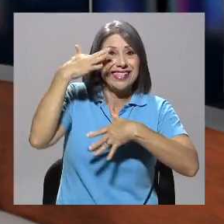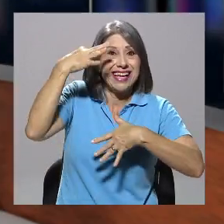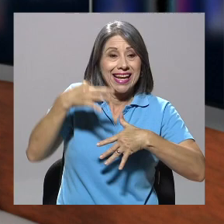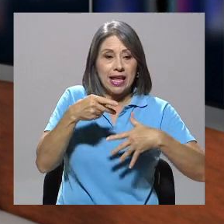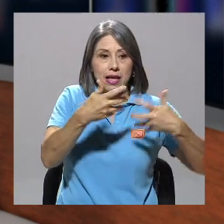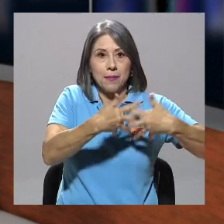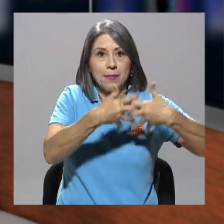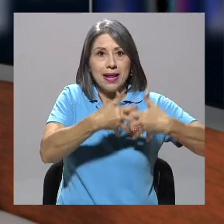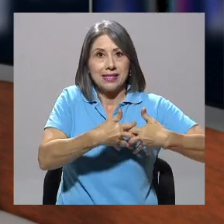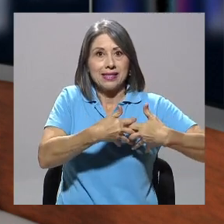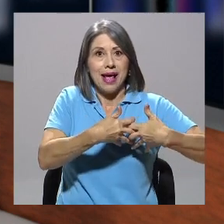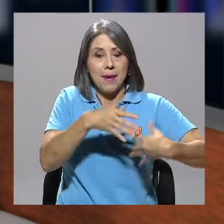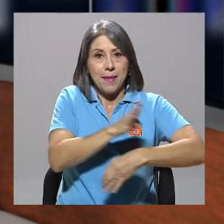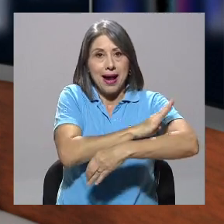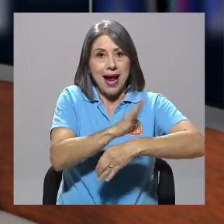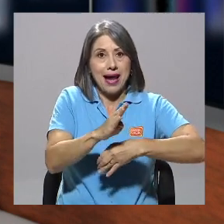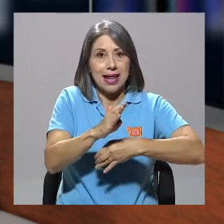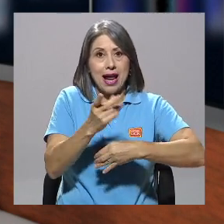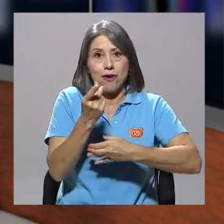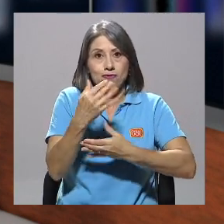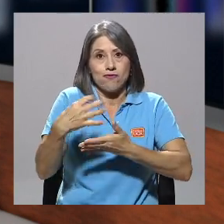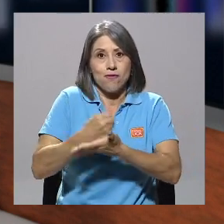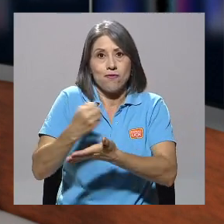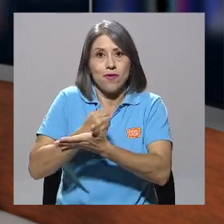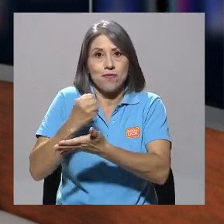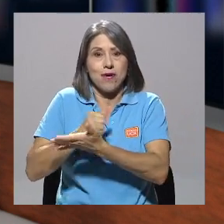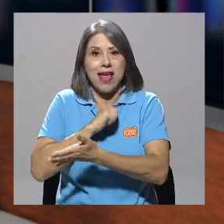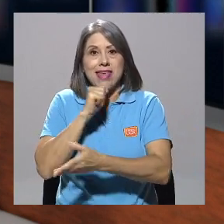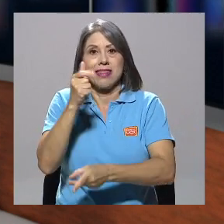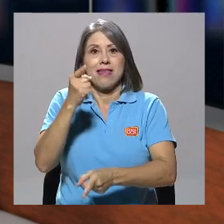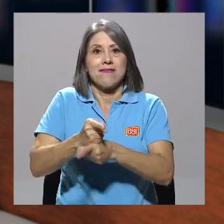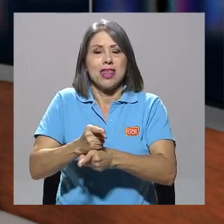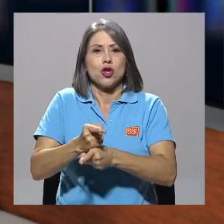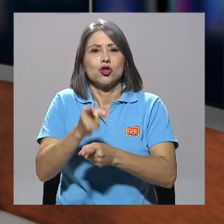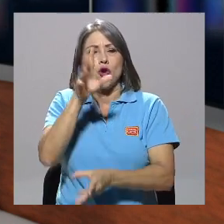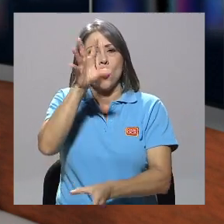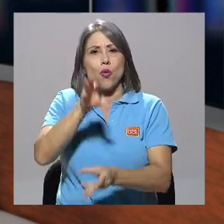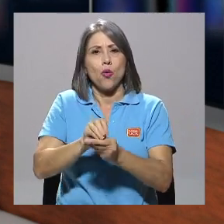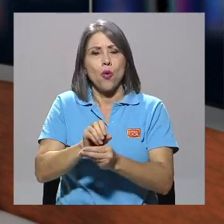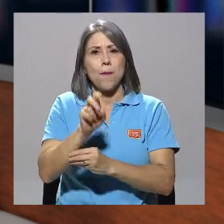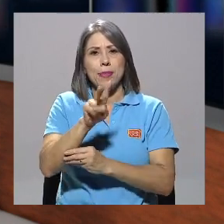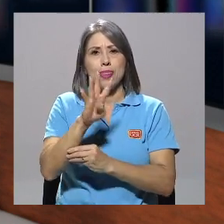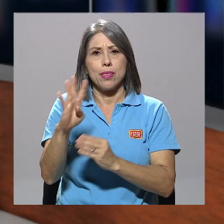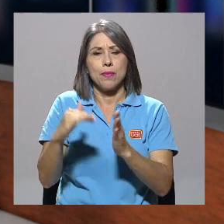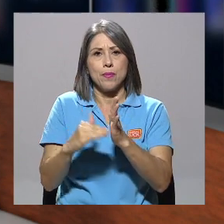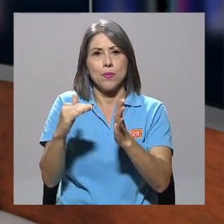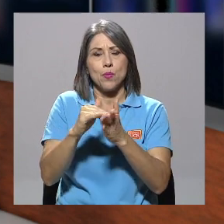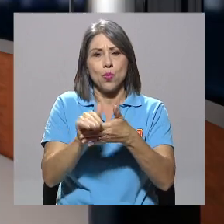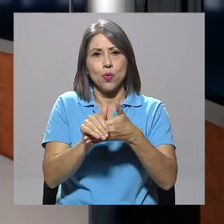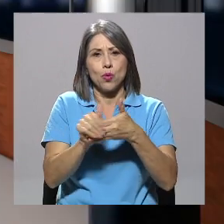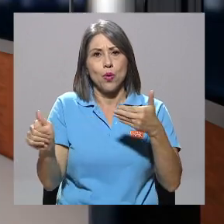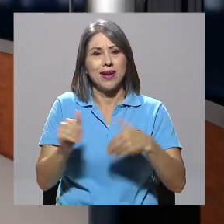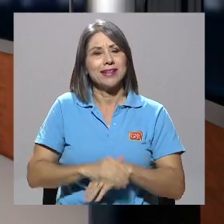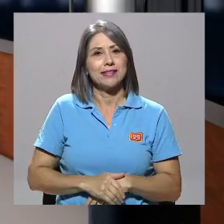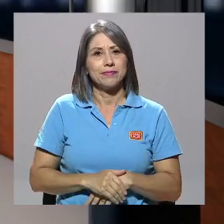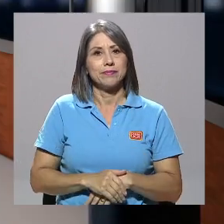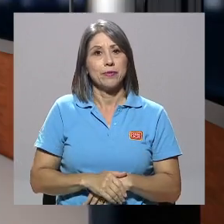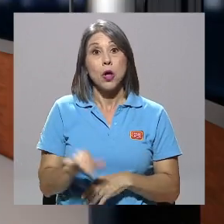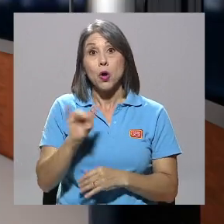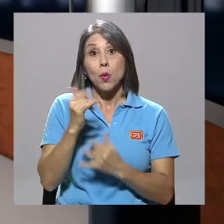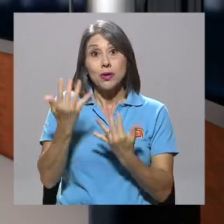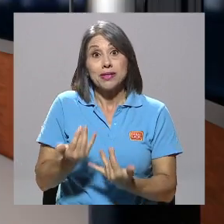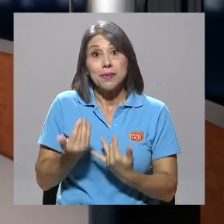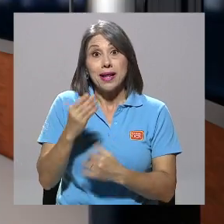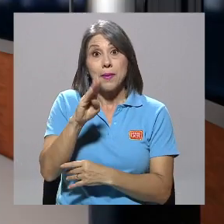beneficios económicos indebidos por el orden de los 24 millones de dólares. Como era de